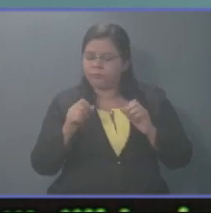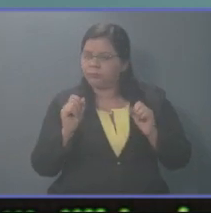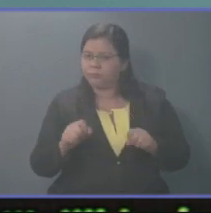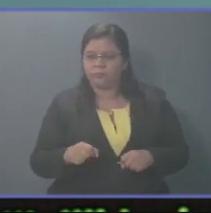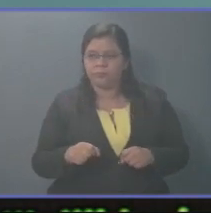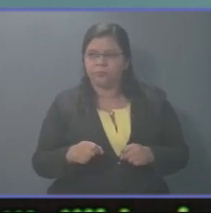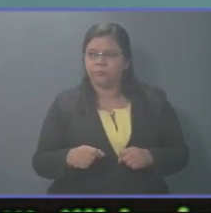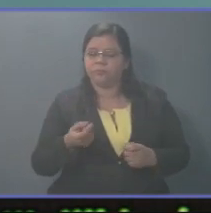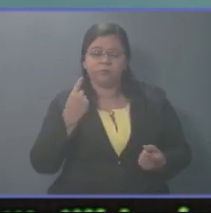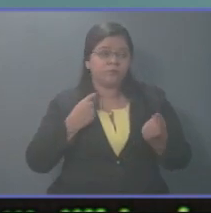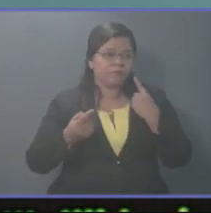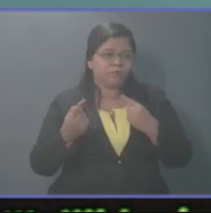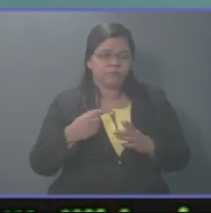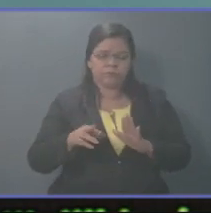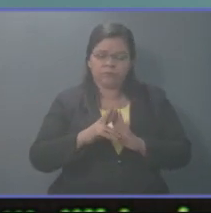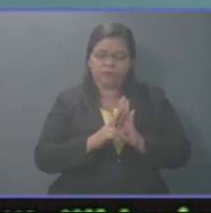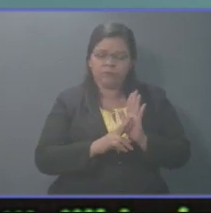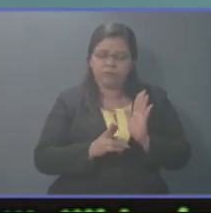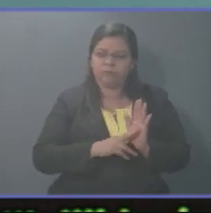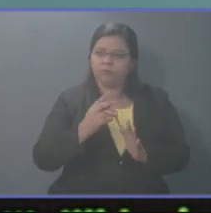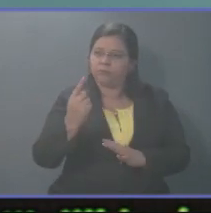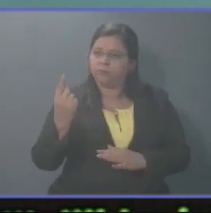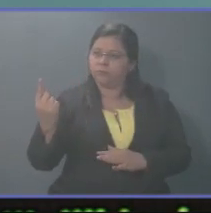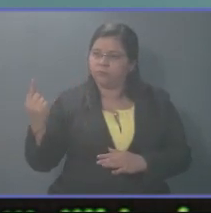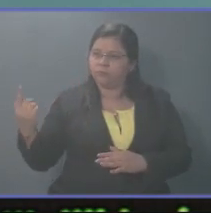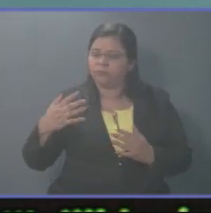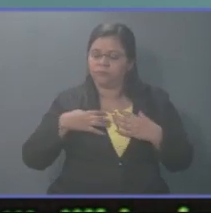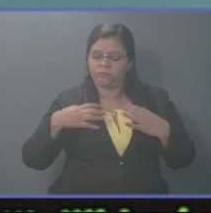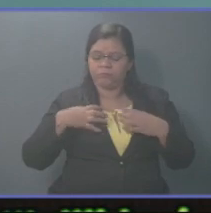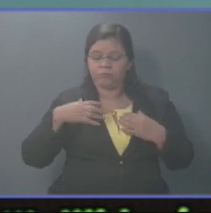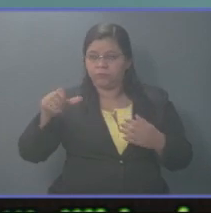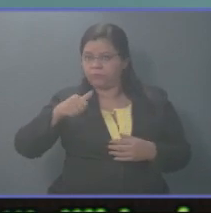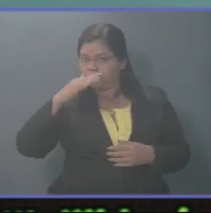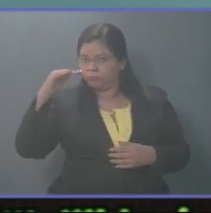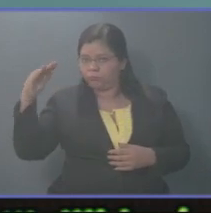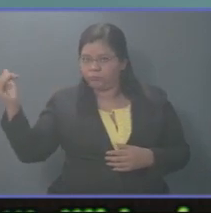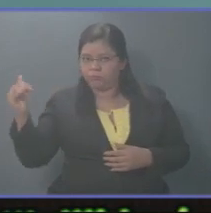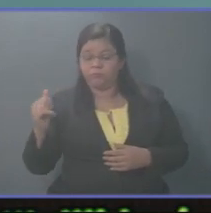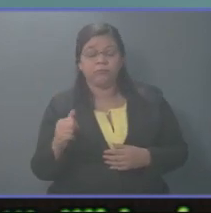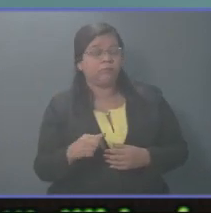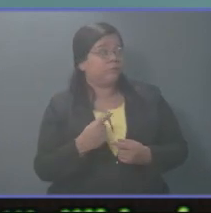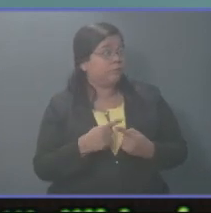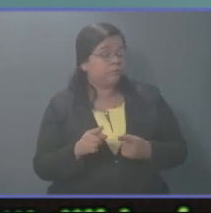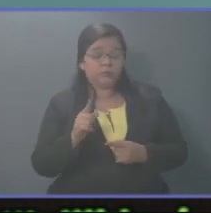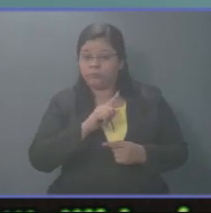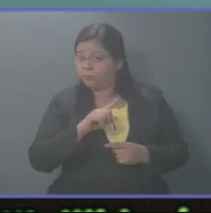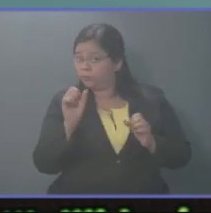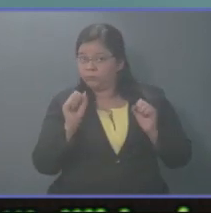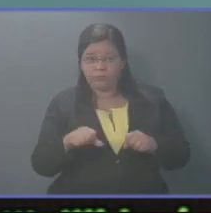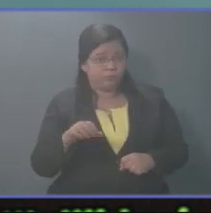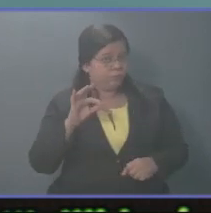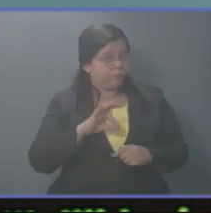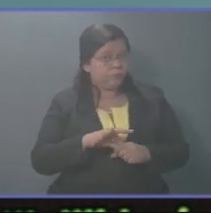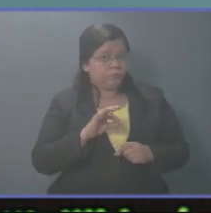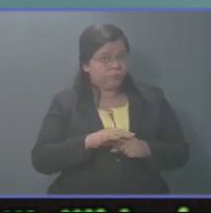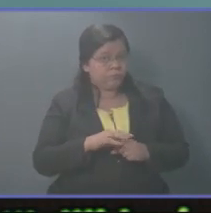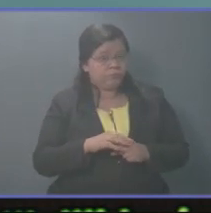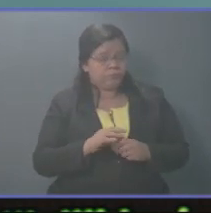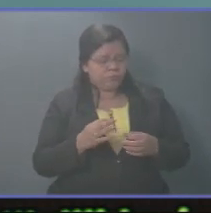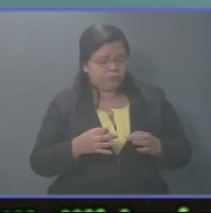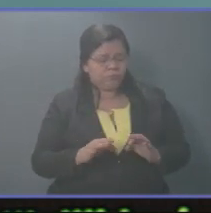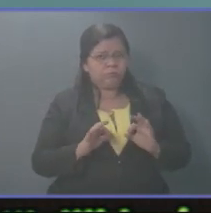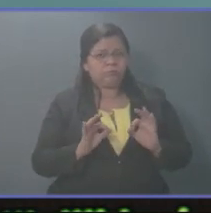tal requisito a los residentes en el exterior. La ausencia de impedimentos para ejercer el sufragio pasivo es